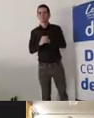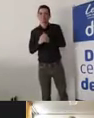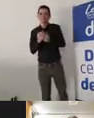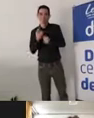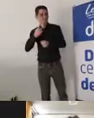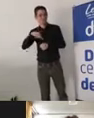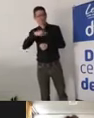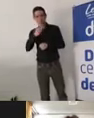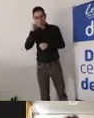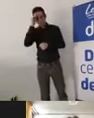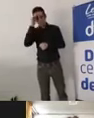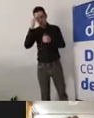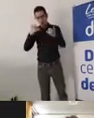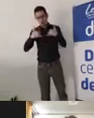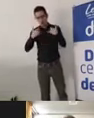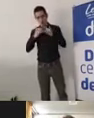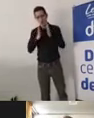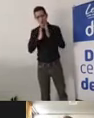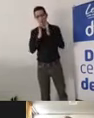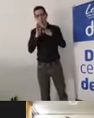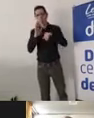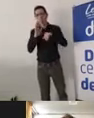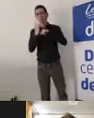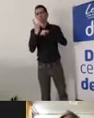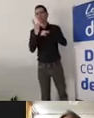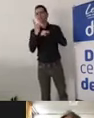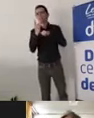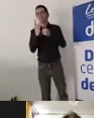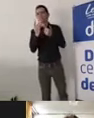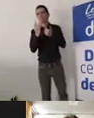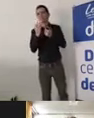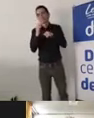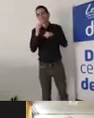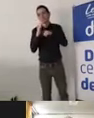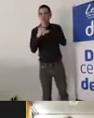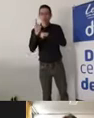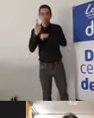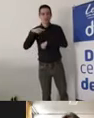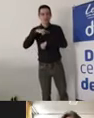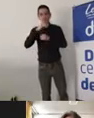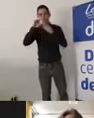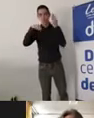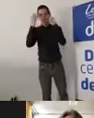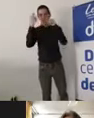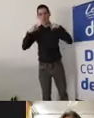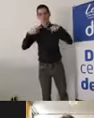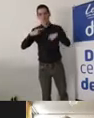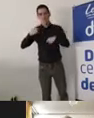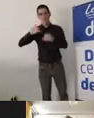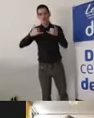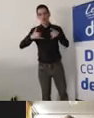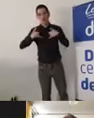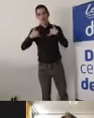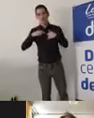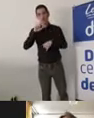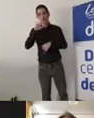les di una primera razón, y es que nosotros somos el 25% de la población global, 1.800 millones de jóvenes, el